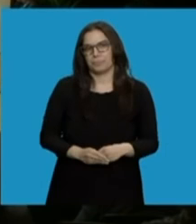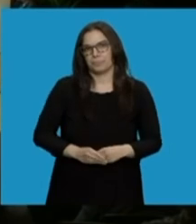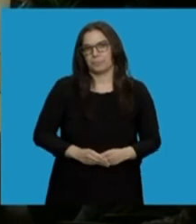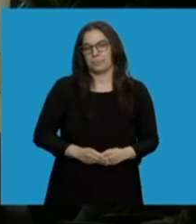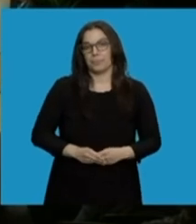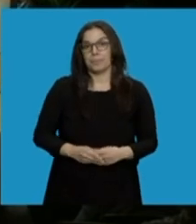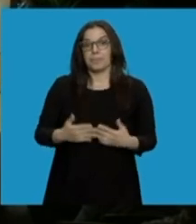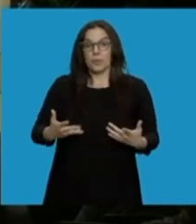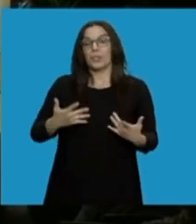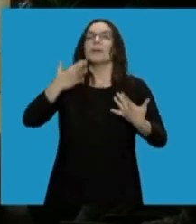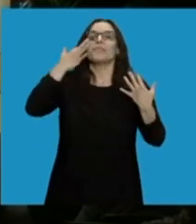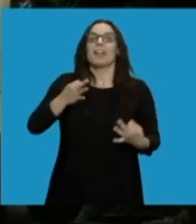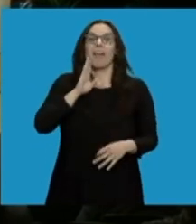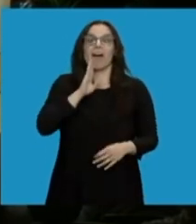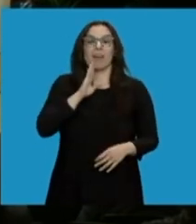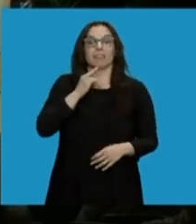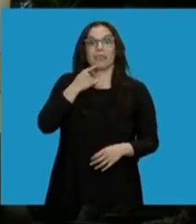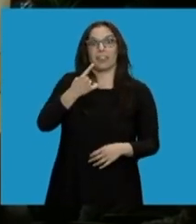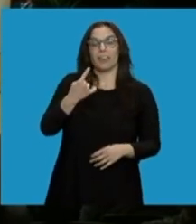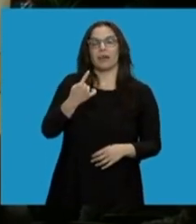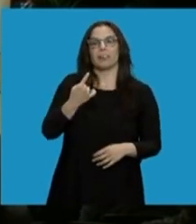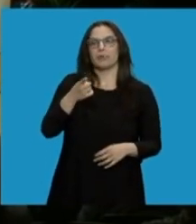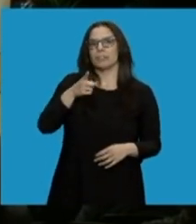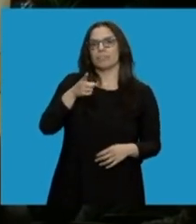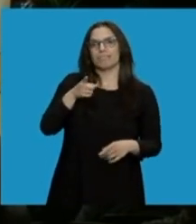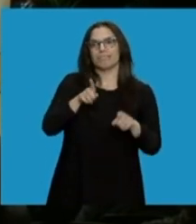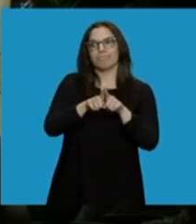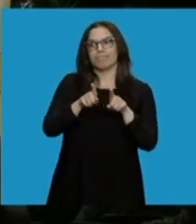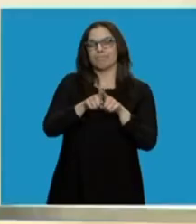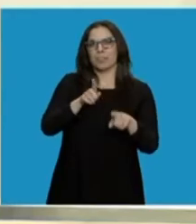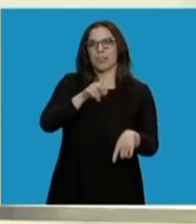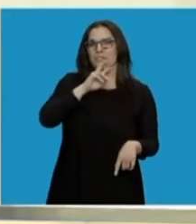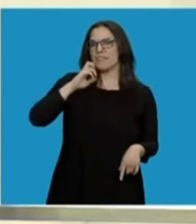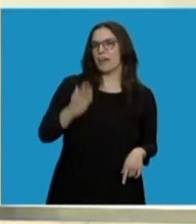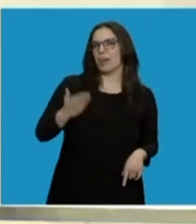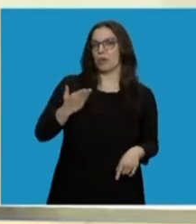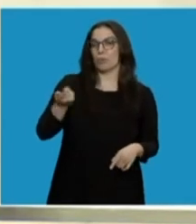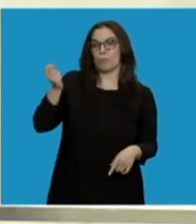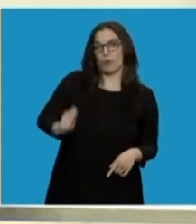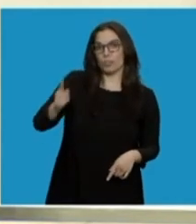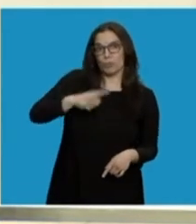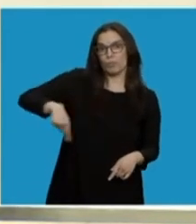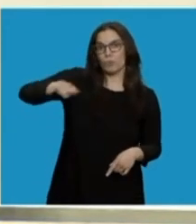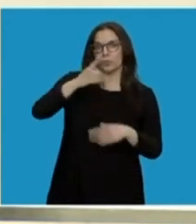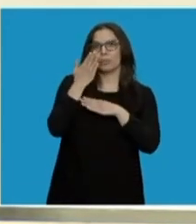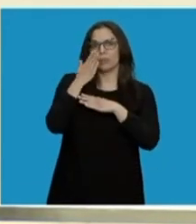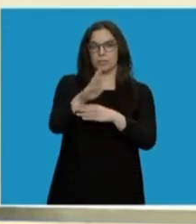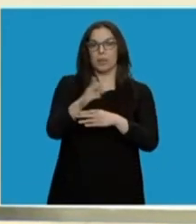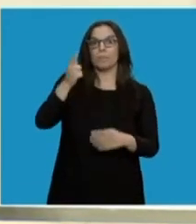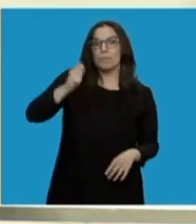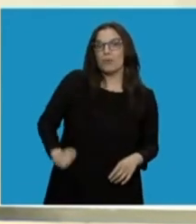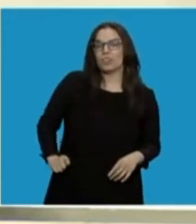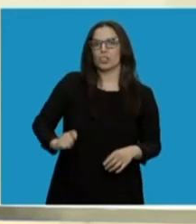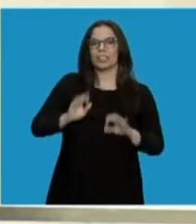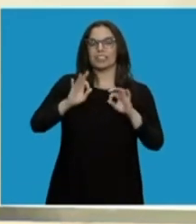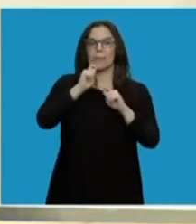tanto, esa verdad de la que hablaba él. De ahí, por tanto, el valor de la profesión que vosotros representáis, la profesión